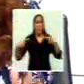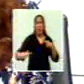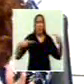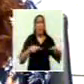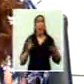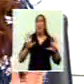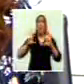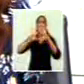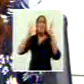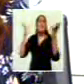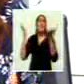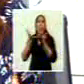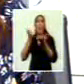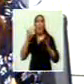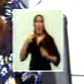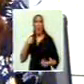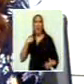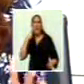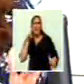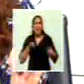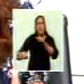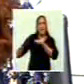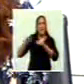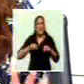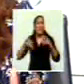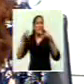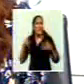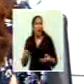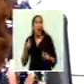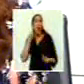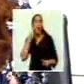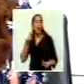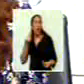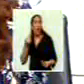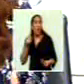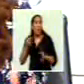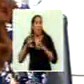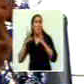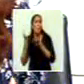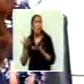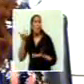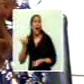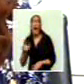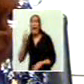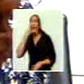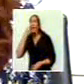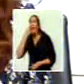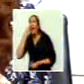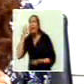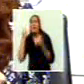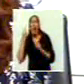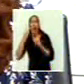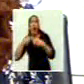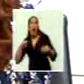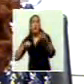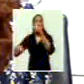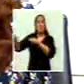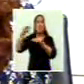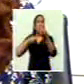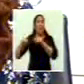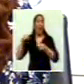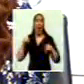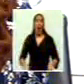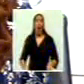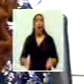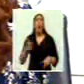mundo es un mundo de intereses, compatriotas. Se mueve única y exclusivamente por intereses. No hay hoy